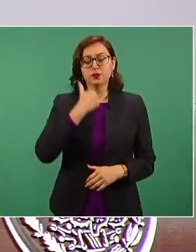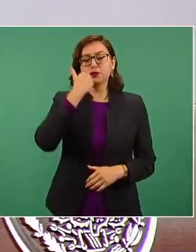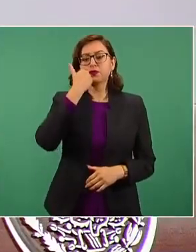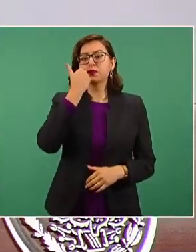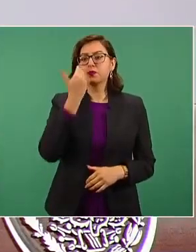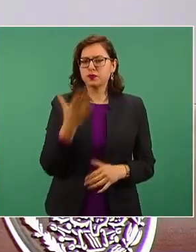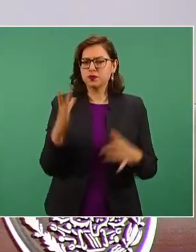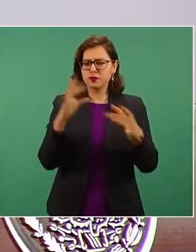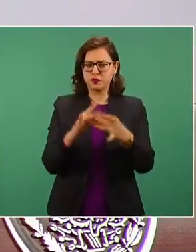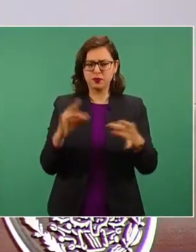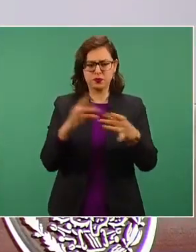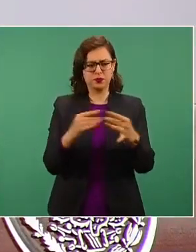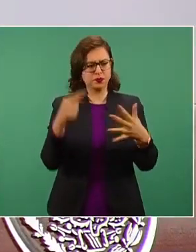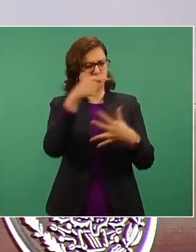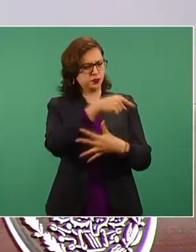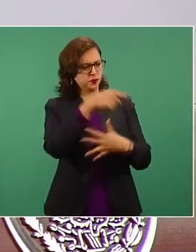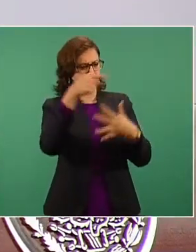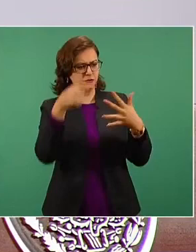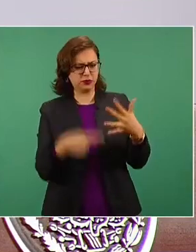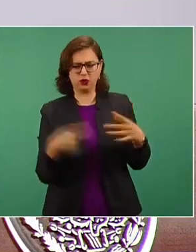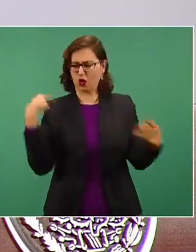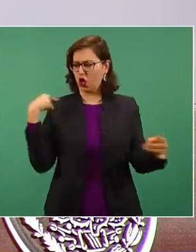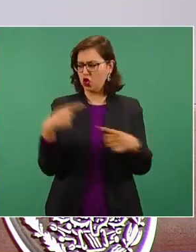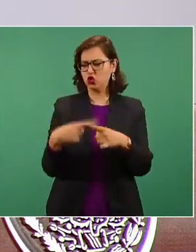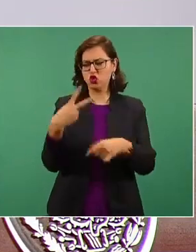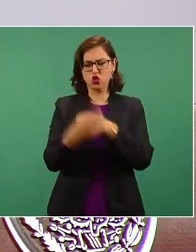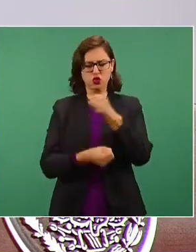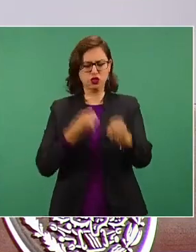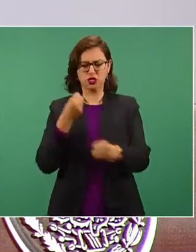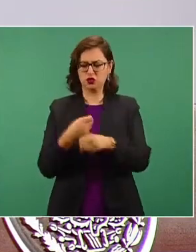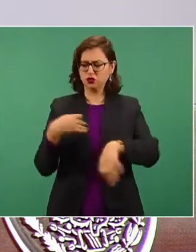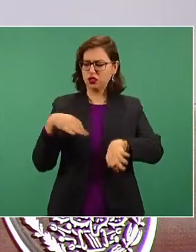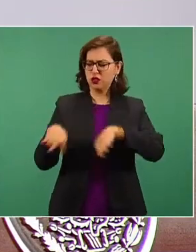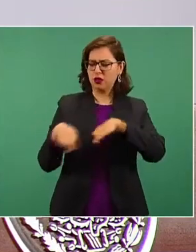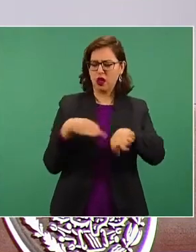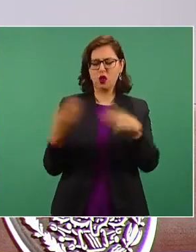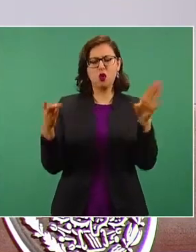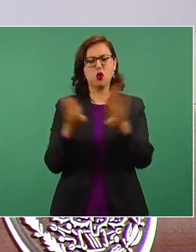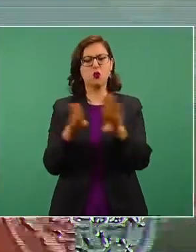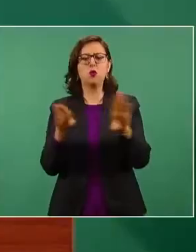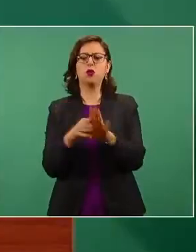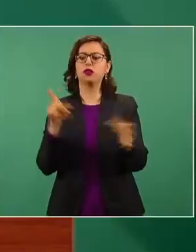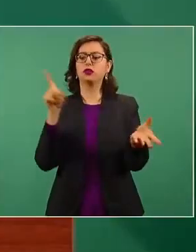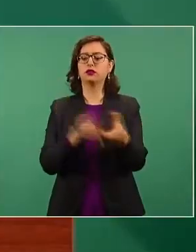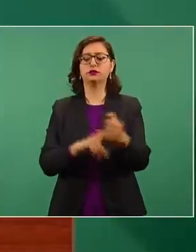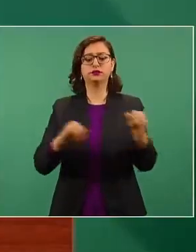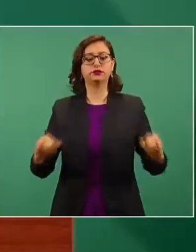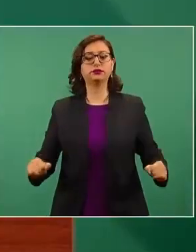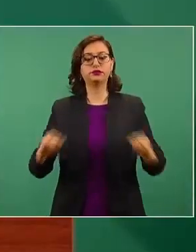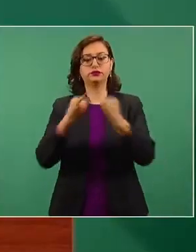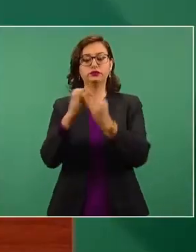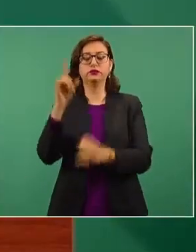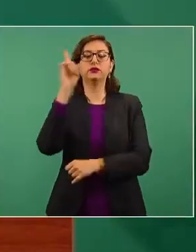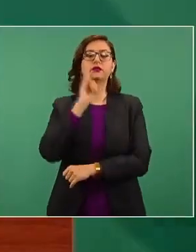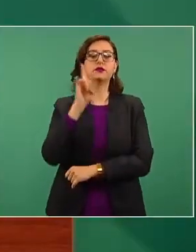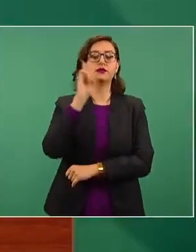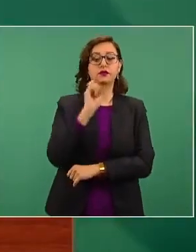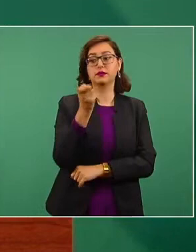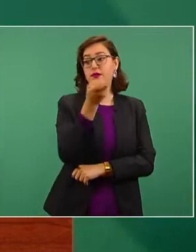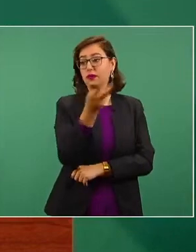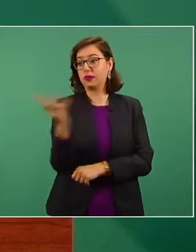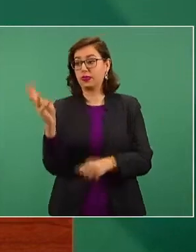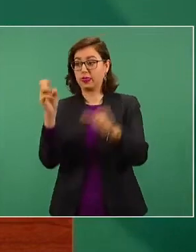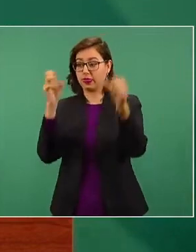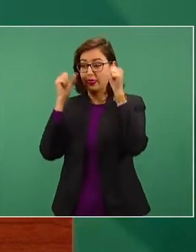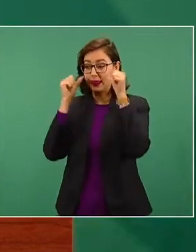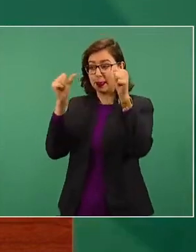hemos realizado durante estos dos años desde el IMUJERES para poner en el centro de la transformación a las